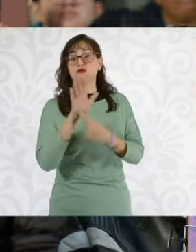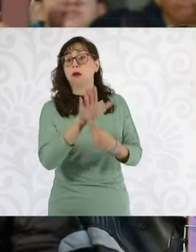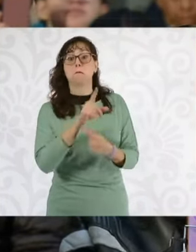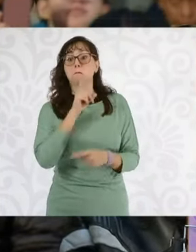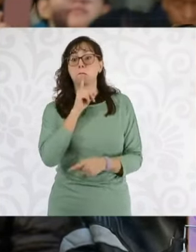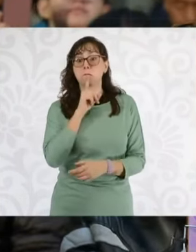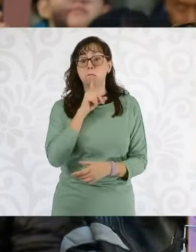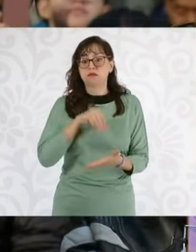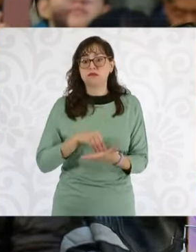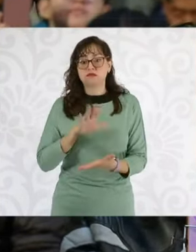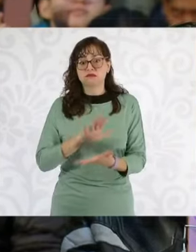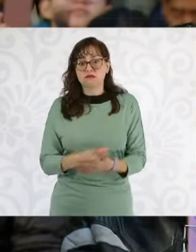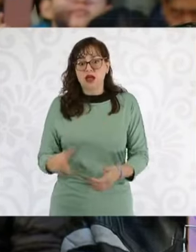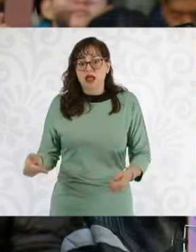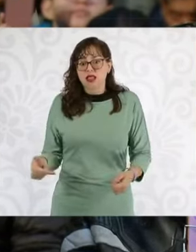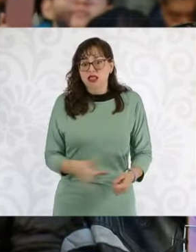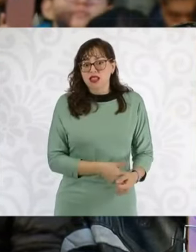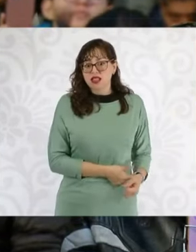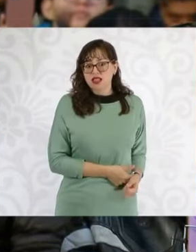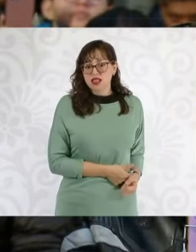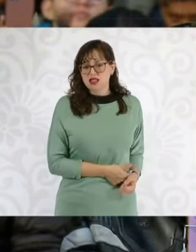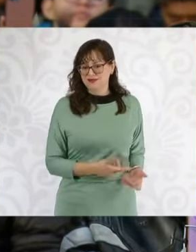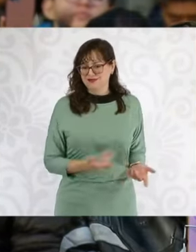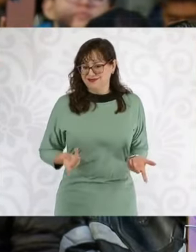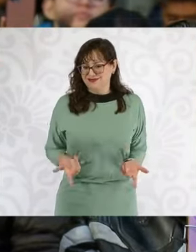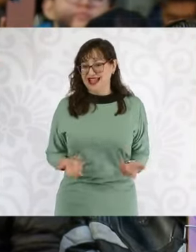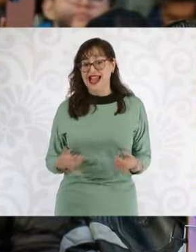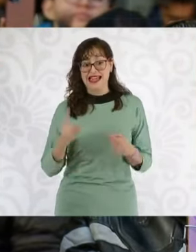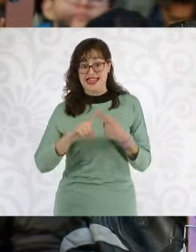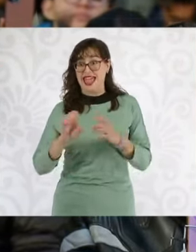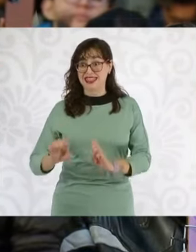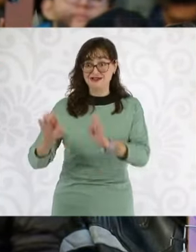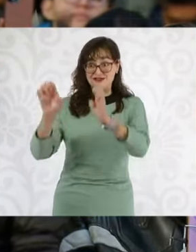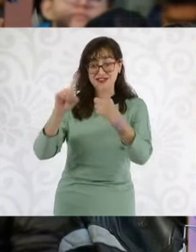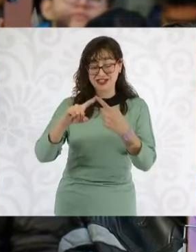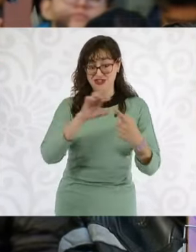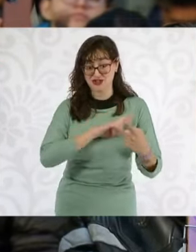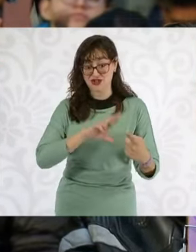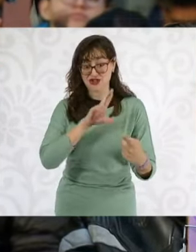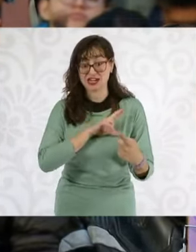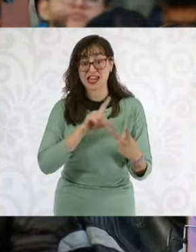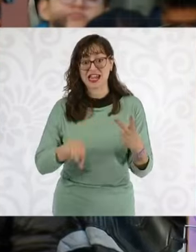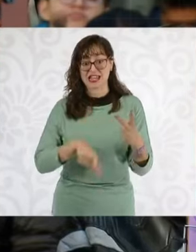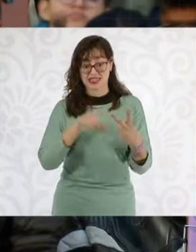para que esta documentación, tanto de las rentas como de la propia,